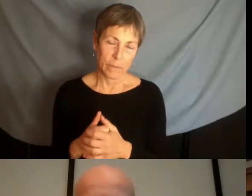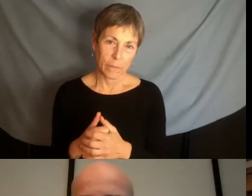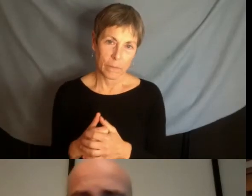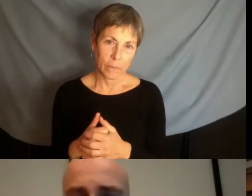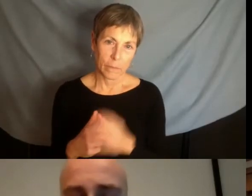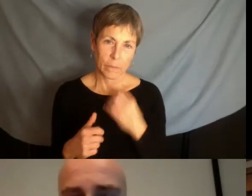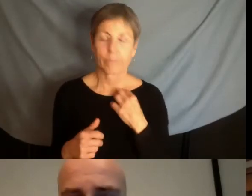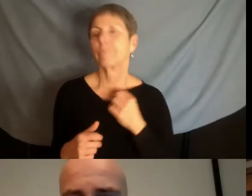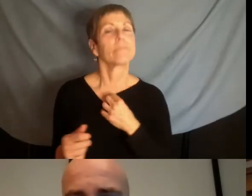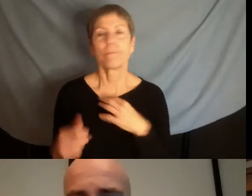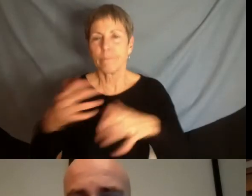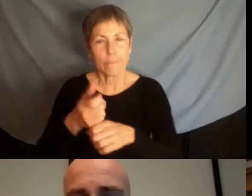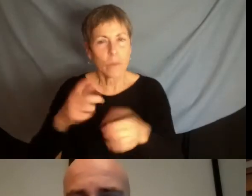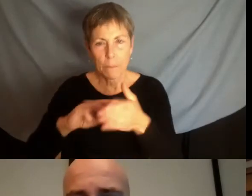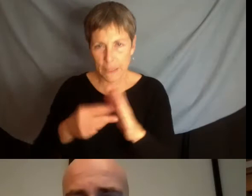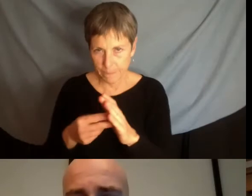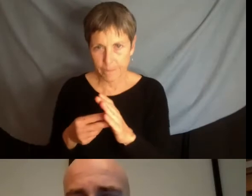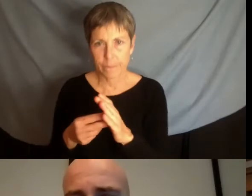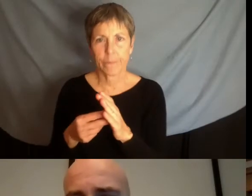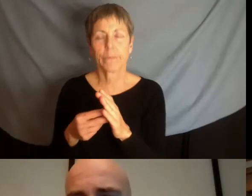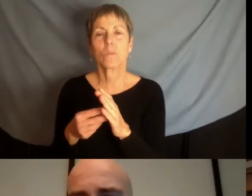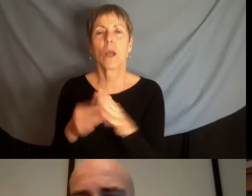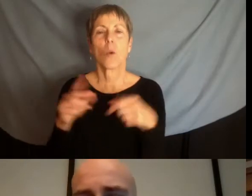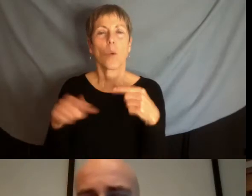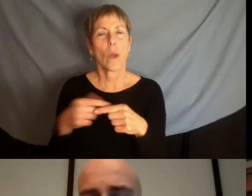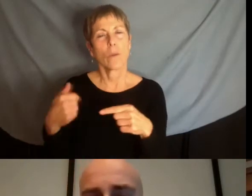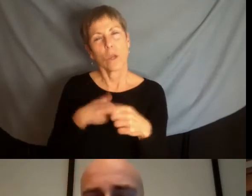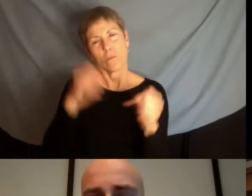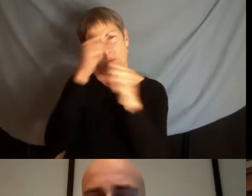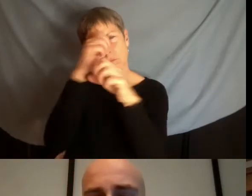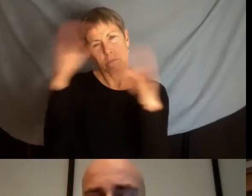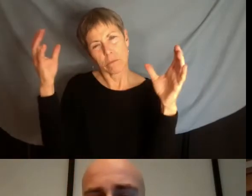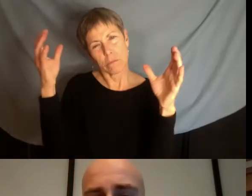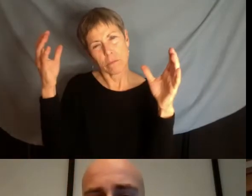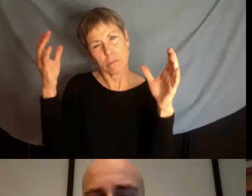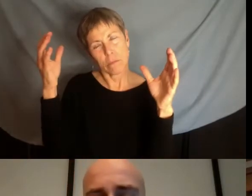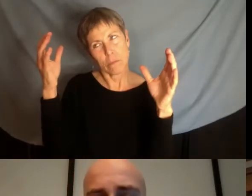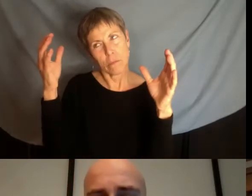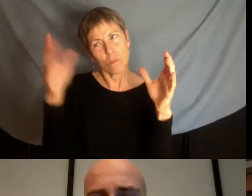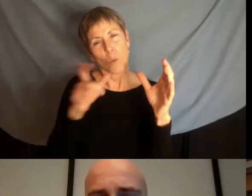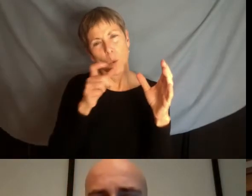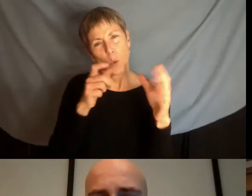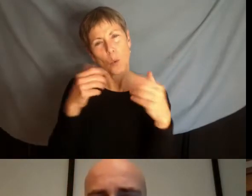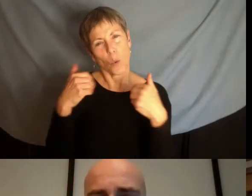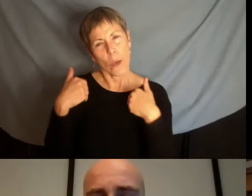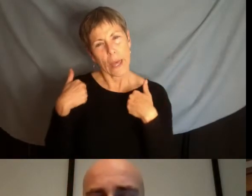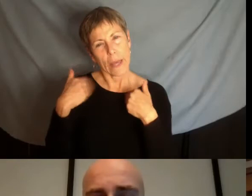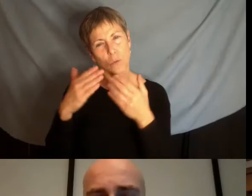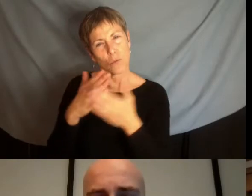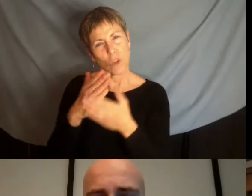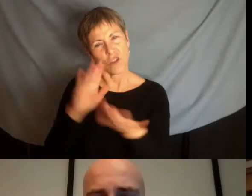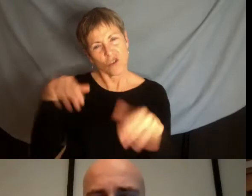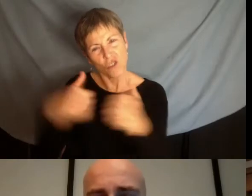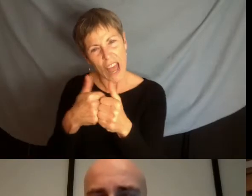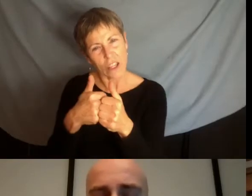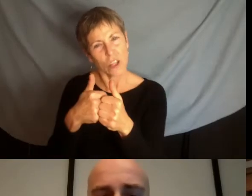1.16 millones de personas en ella. En otras palabras, por supuesto, cuando vemos de quién entonces tenía el